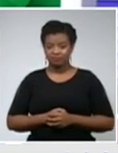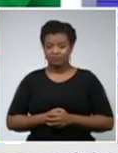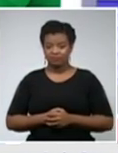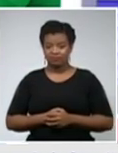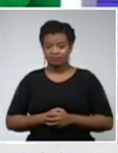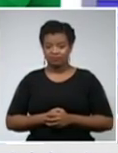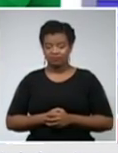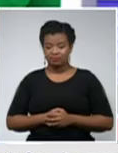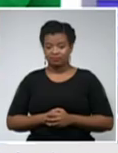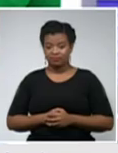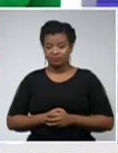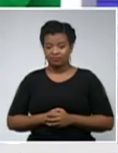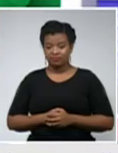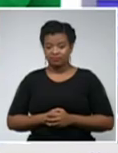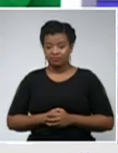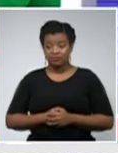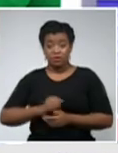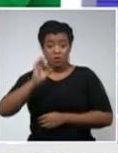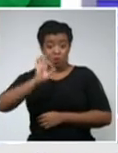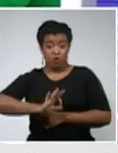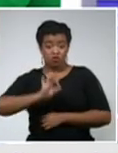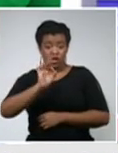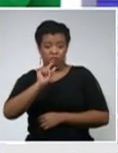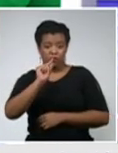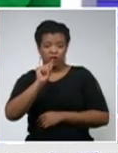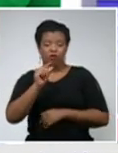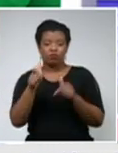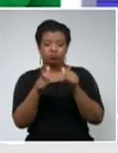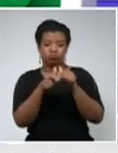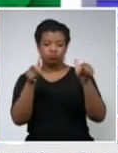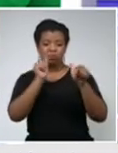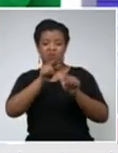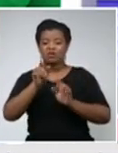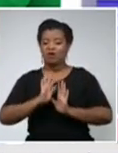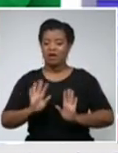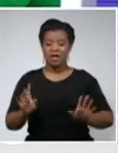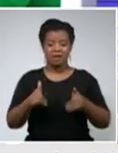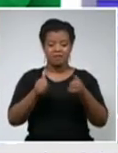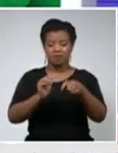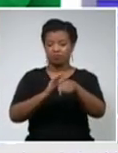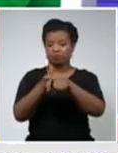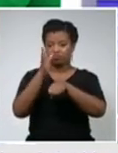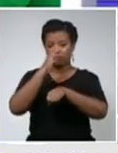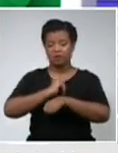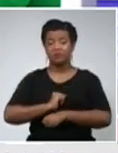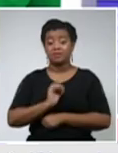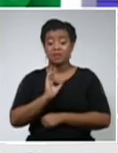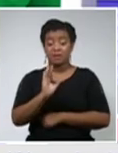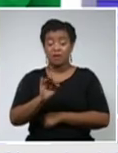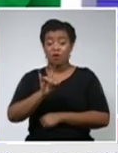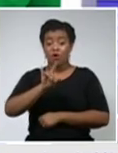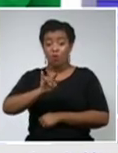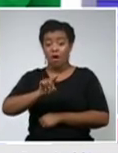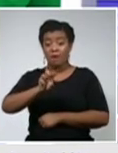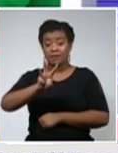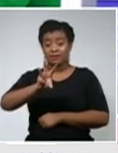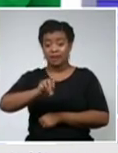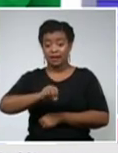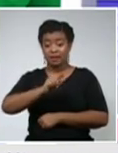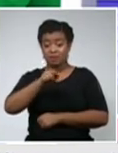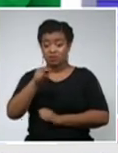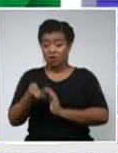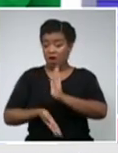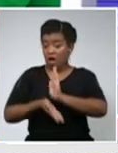ingresados y un % mayor de pacientes recuperados. Con estas 930 altas ya se